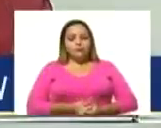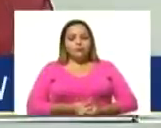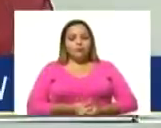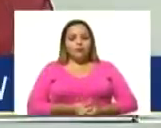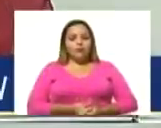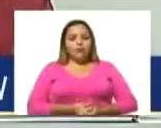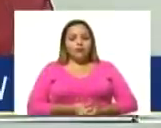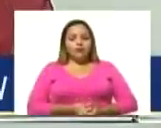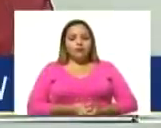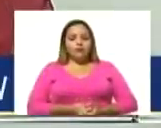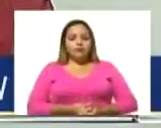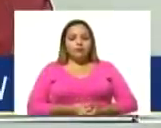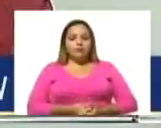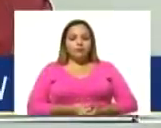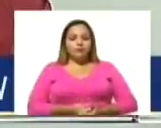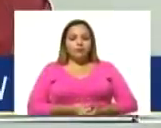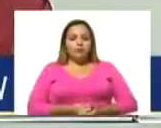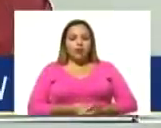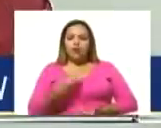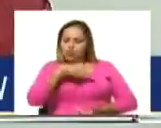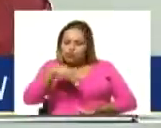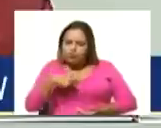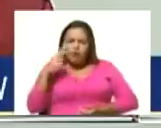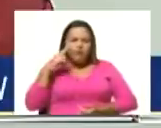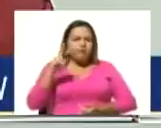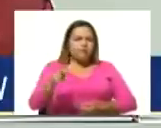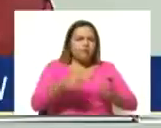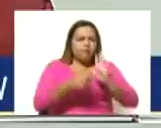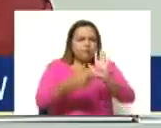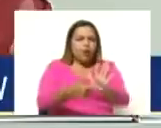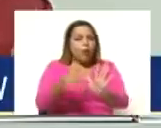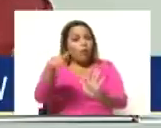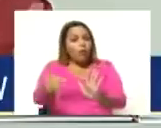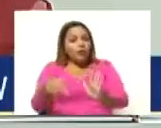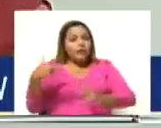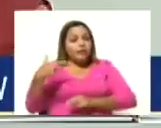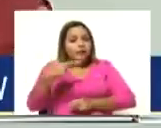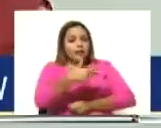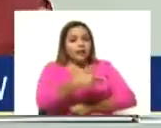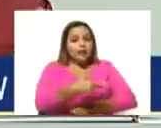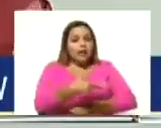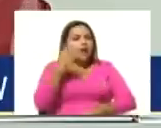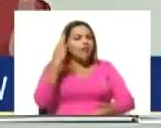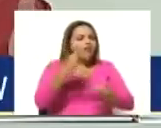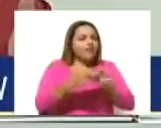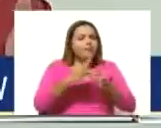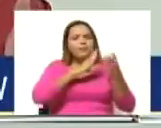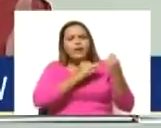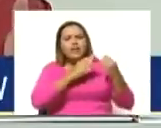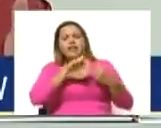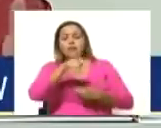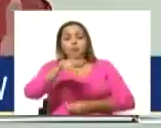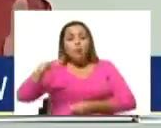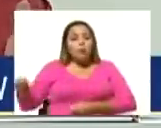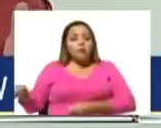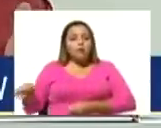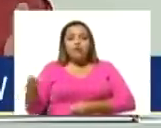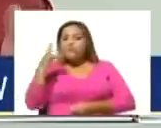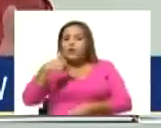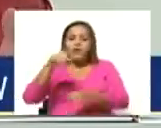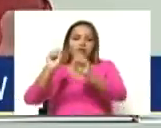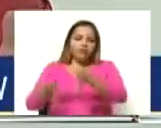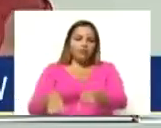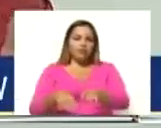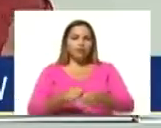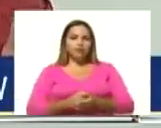iban a mejorar. Y es lo que nosotros estamos viendo hoy en las tejerías. Que hay una fe y una esperanza de que ese pueblo no será